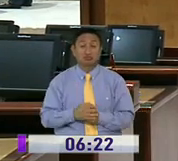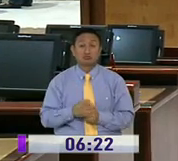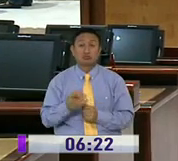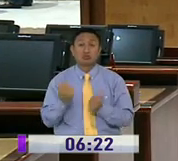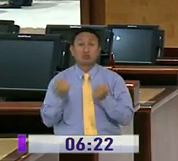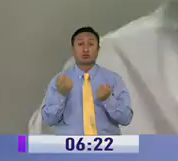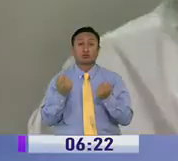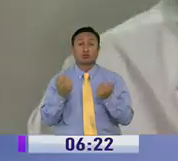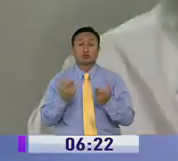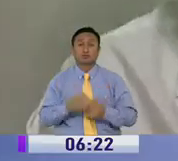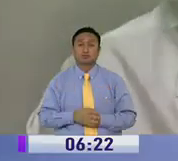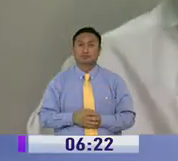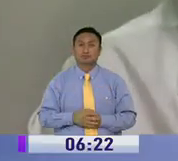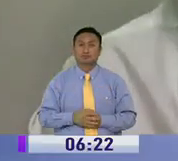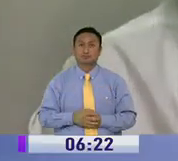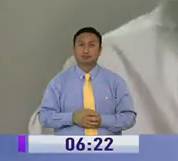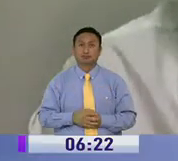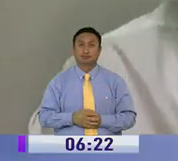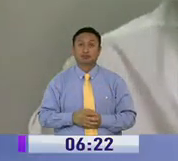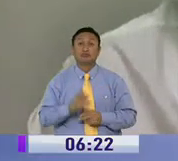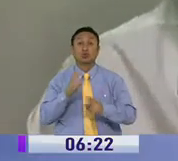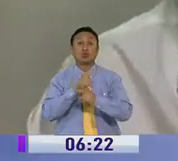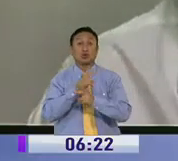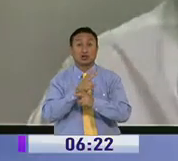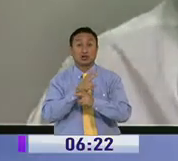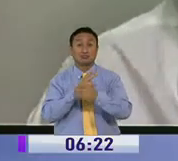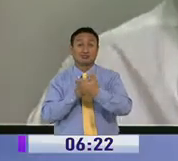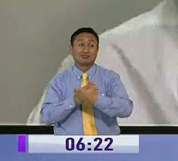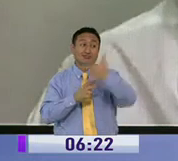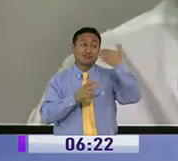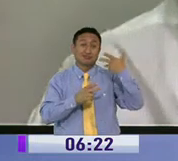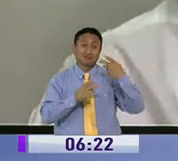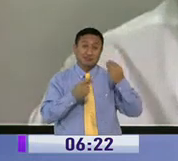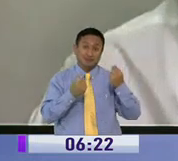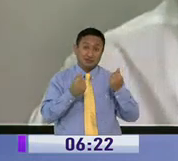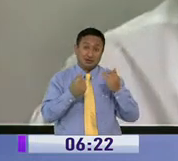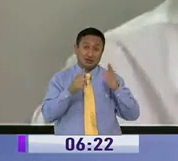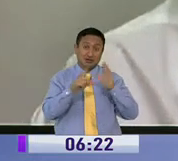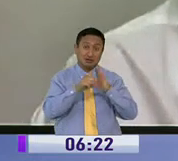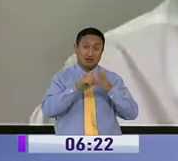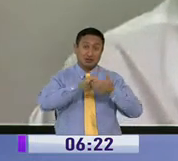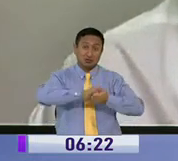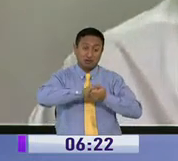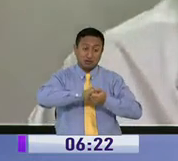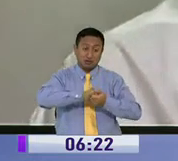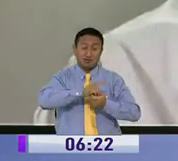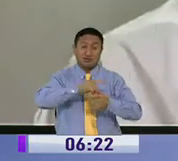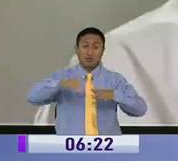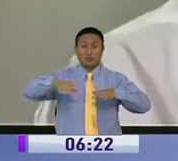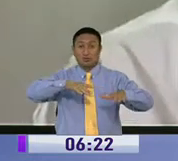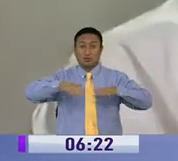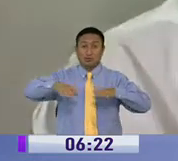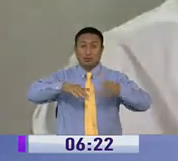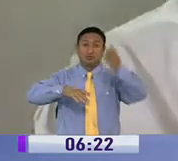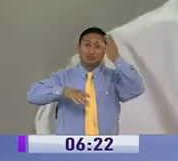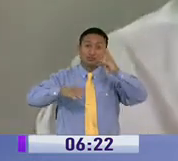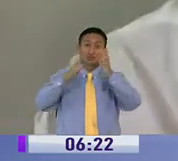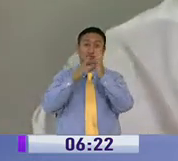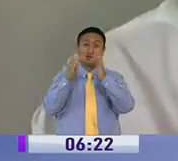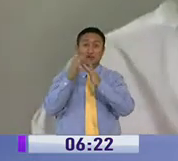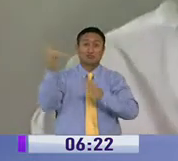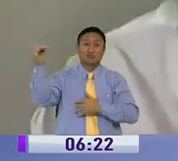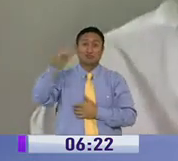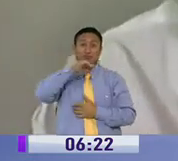control político. Cuidado, pasa lo mismo que la plata de la ley de solidaridad del terremoto del 16 de abril en Manabí